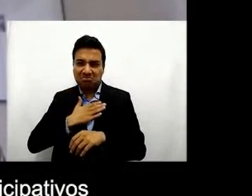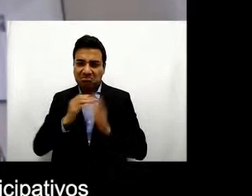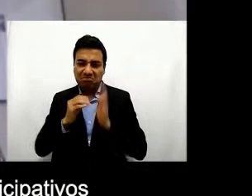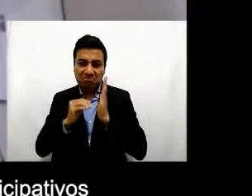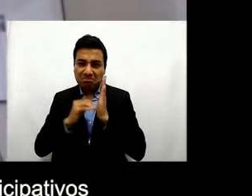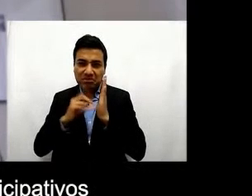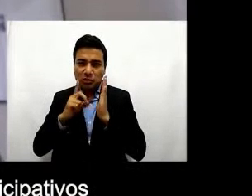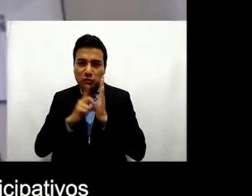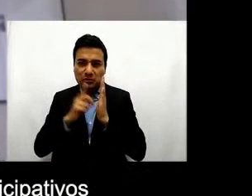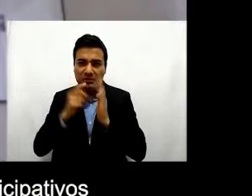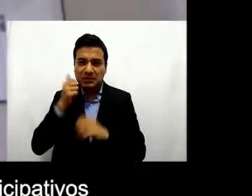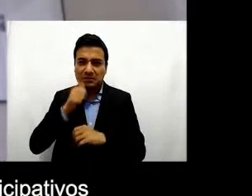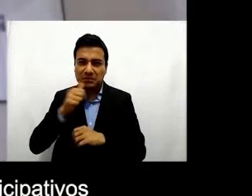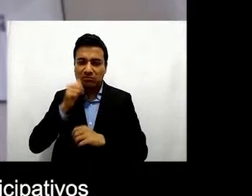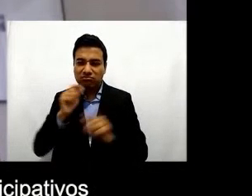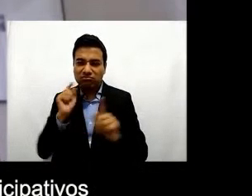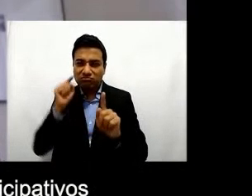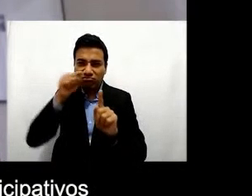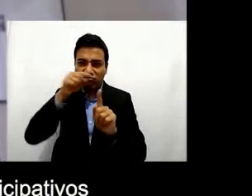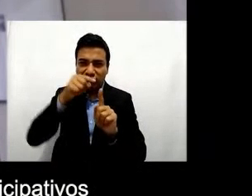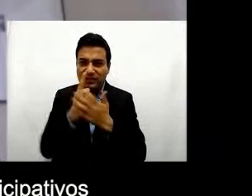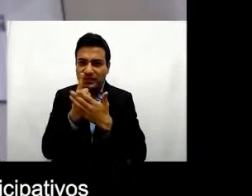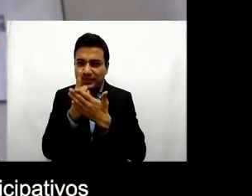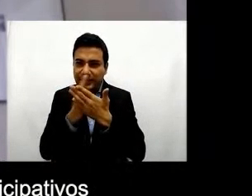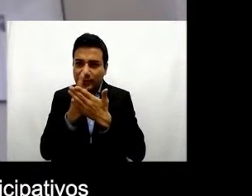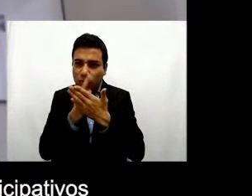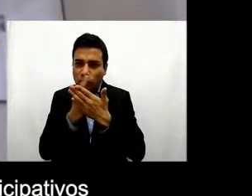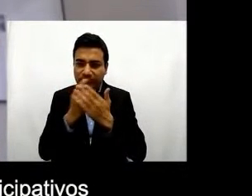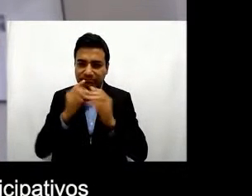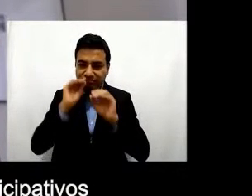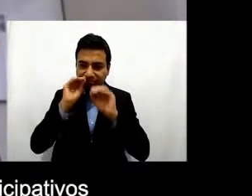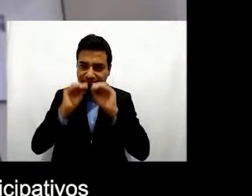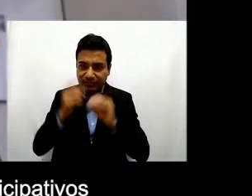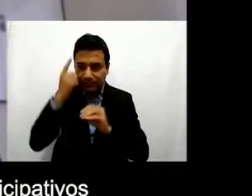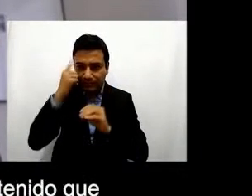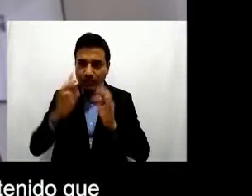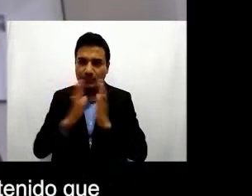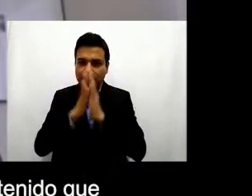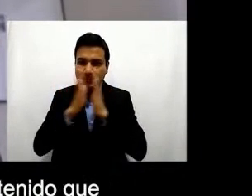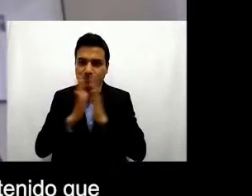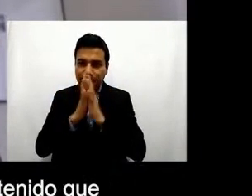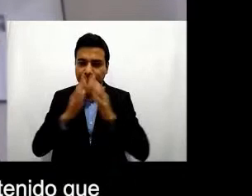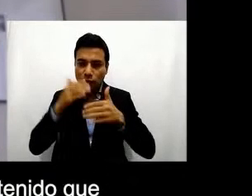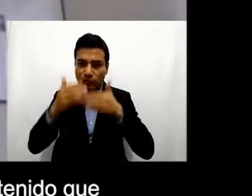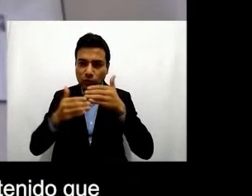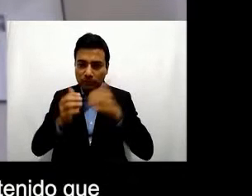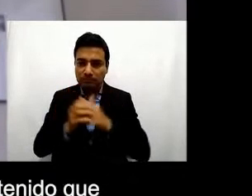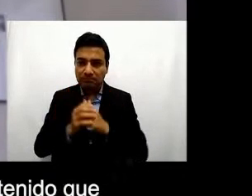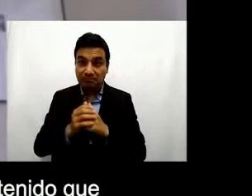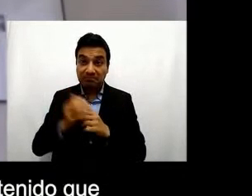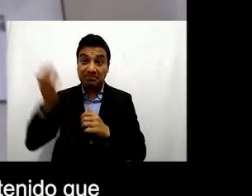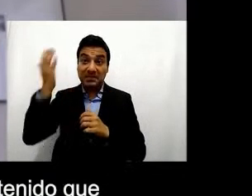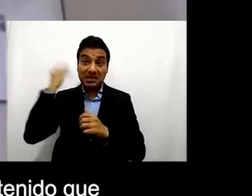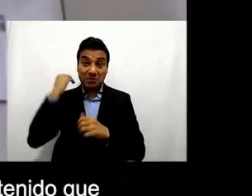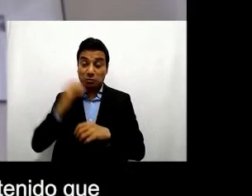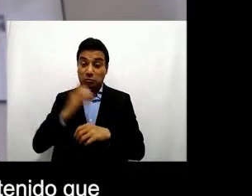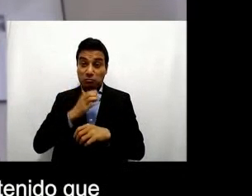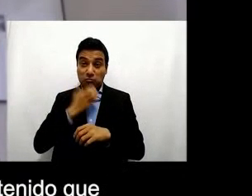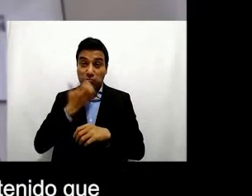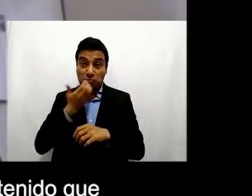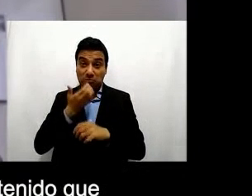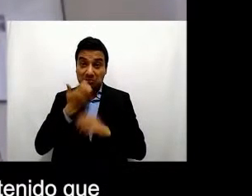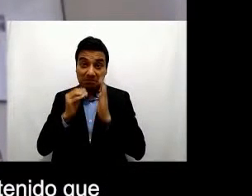enfoca mucho en el diseño, en los procesos participativos y en el pasado también. Las metodologías eran